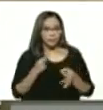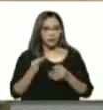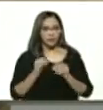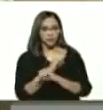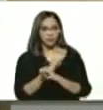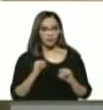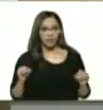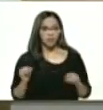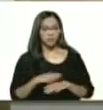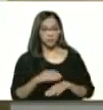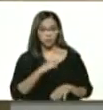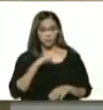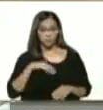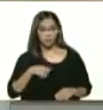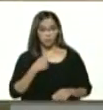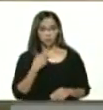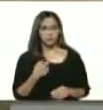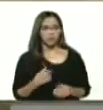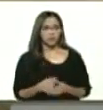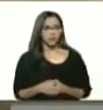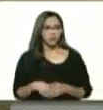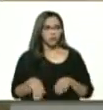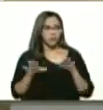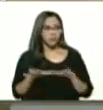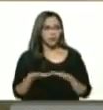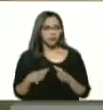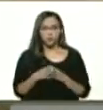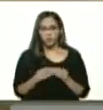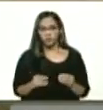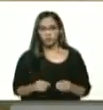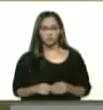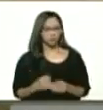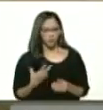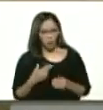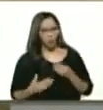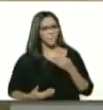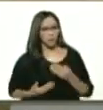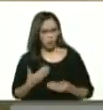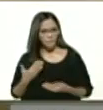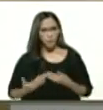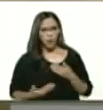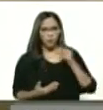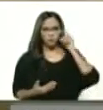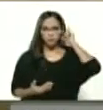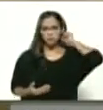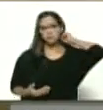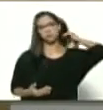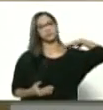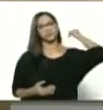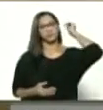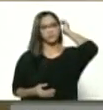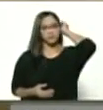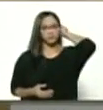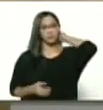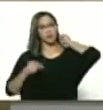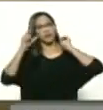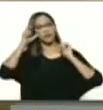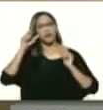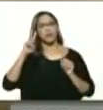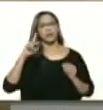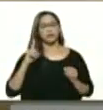porque nosotros podemos decir que se paren y postulen todo no nos vamos poco a poco poco a poco el día 21 de